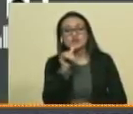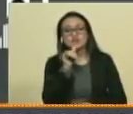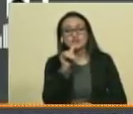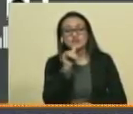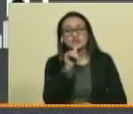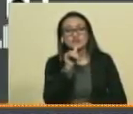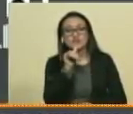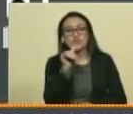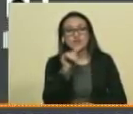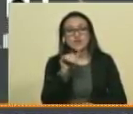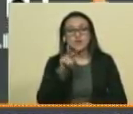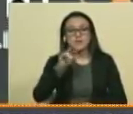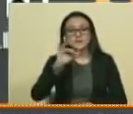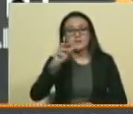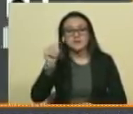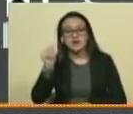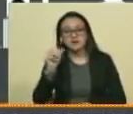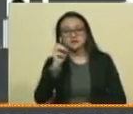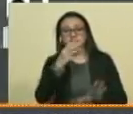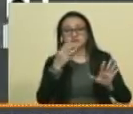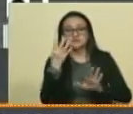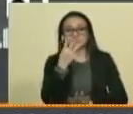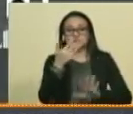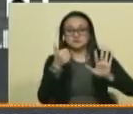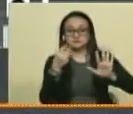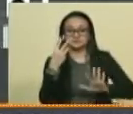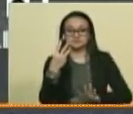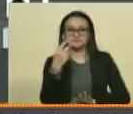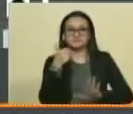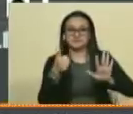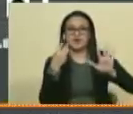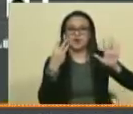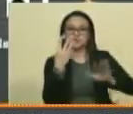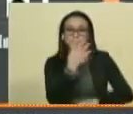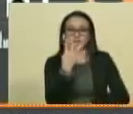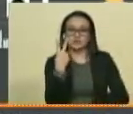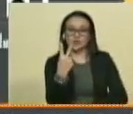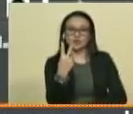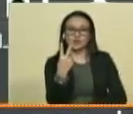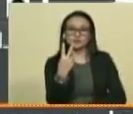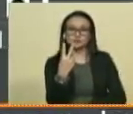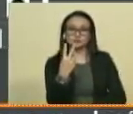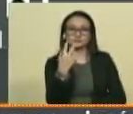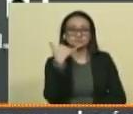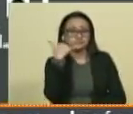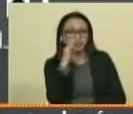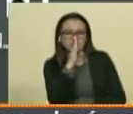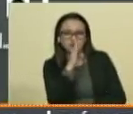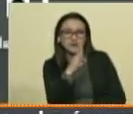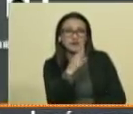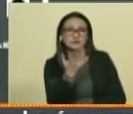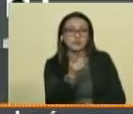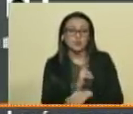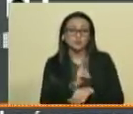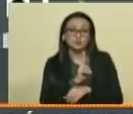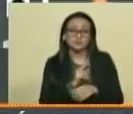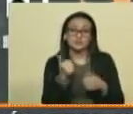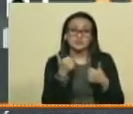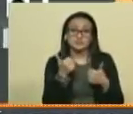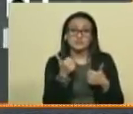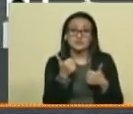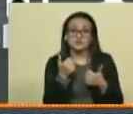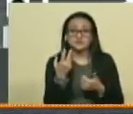Infovía, 0800 463 6842, que es un mecanismo que nos ha servido de mucho en estos días